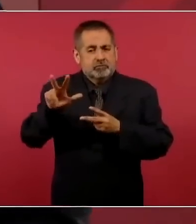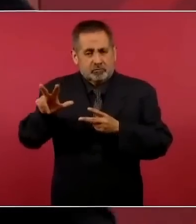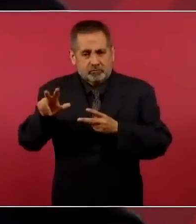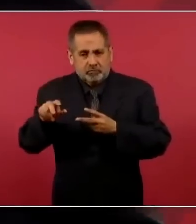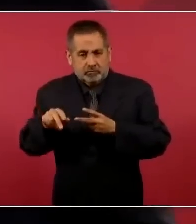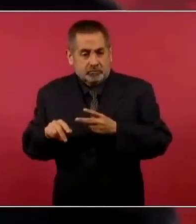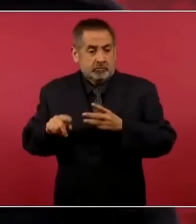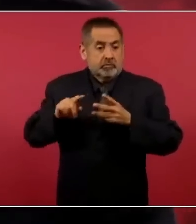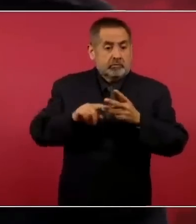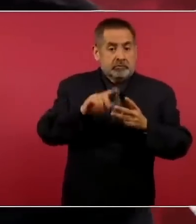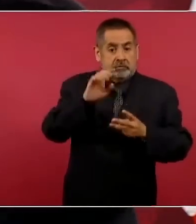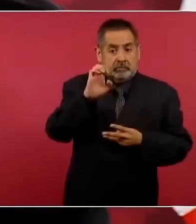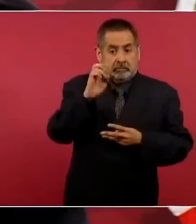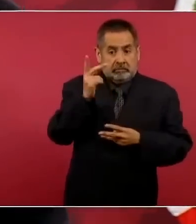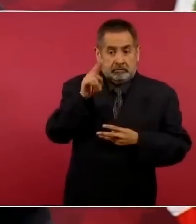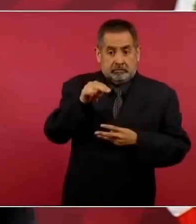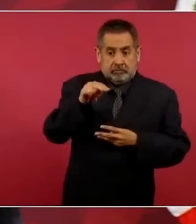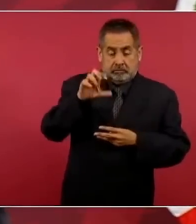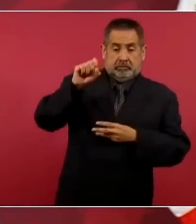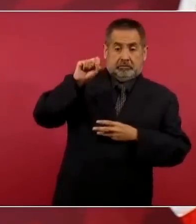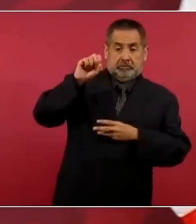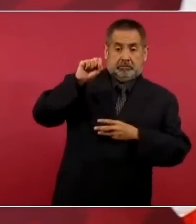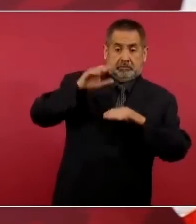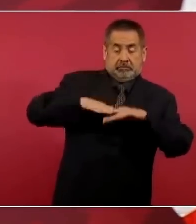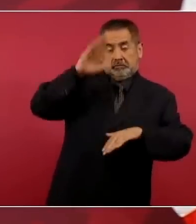traía 60.